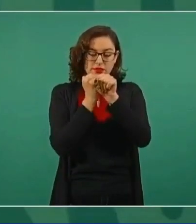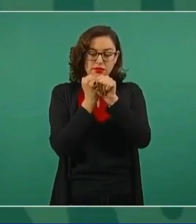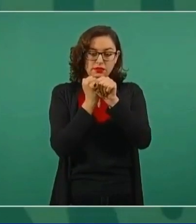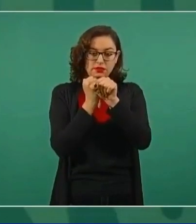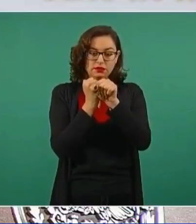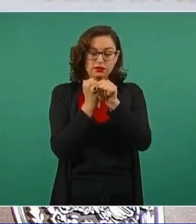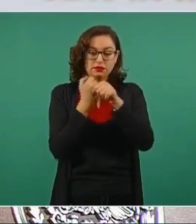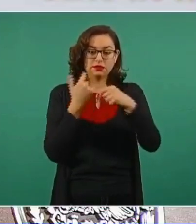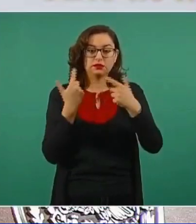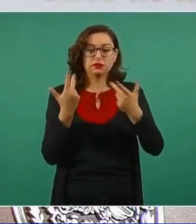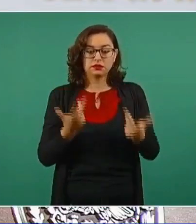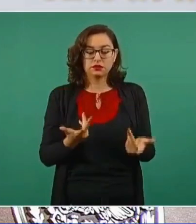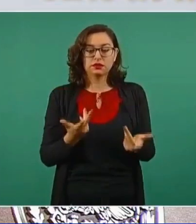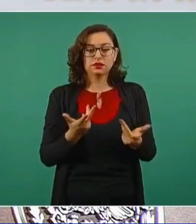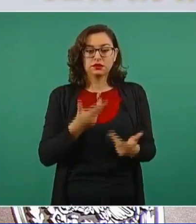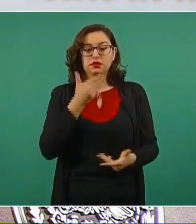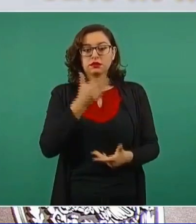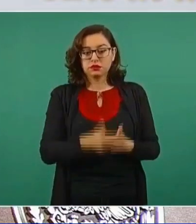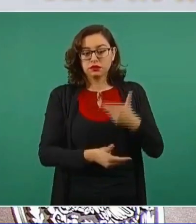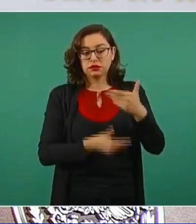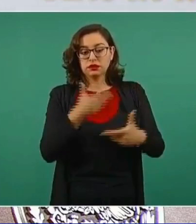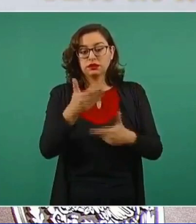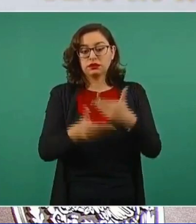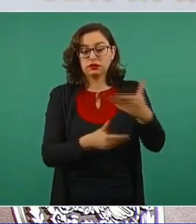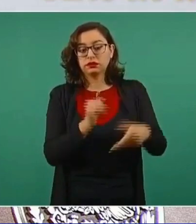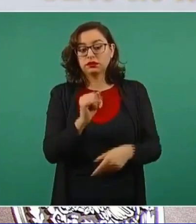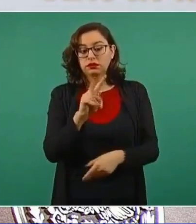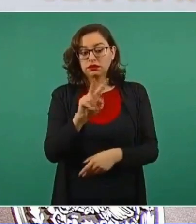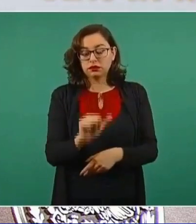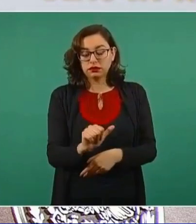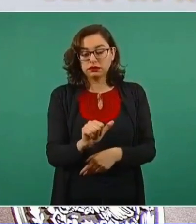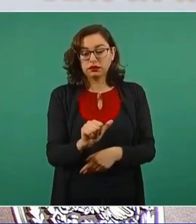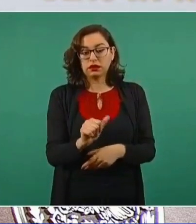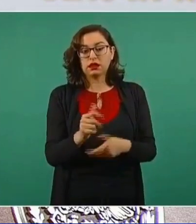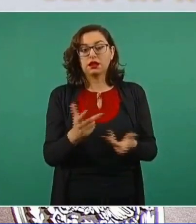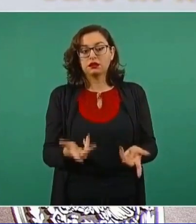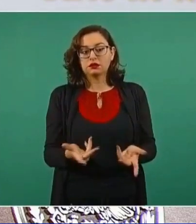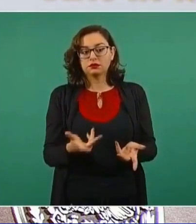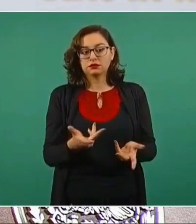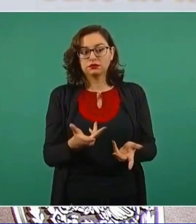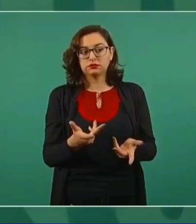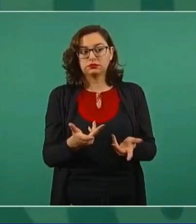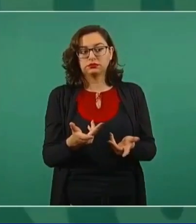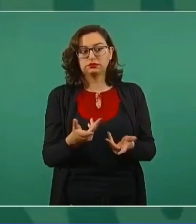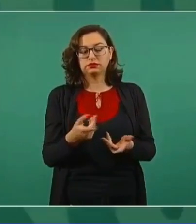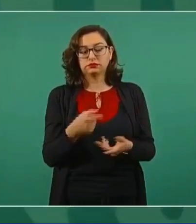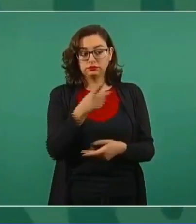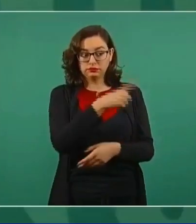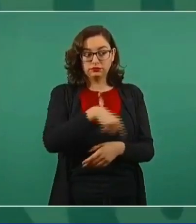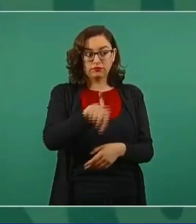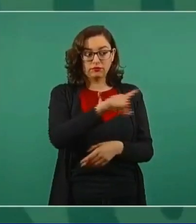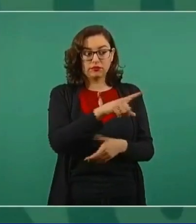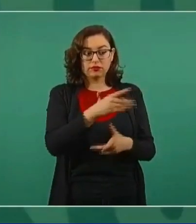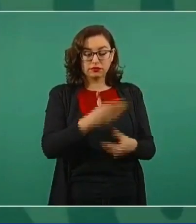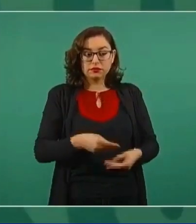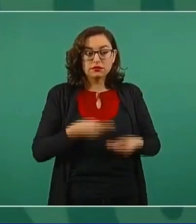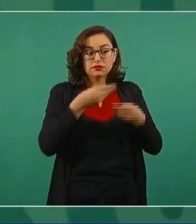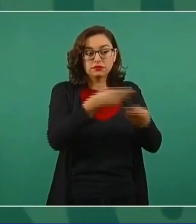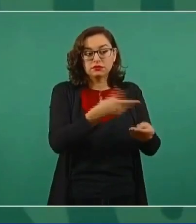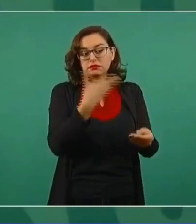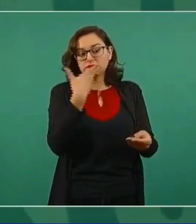ver si procedía la devolución o no y